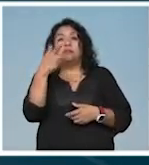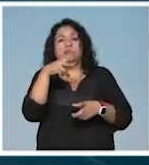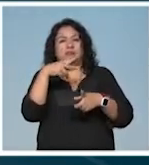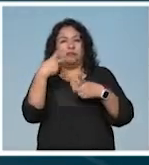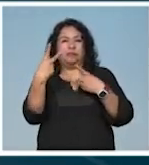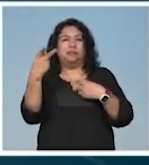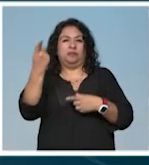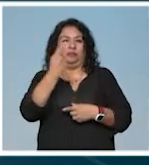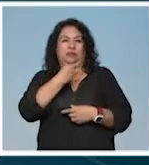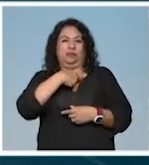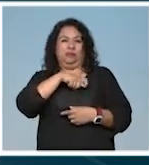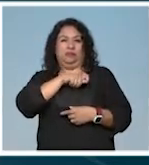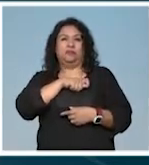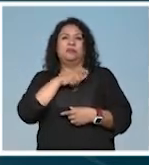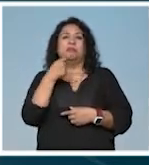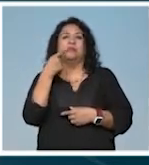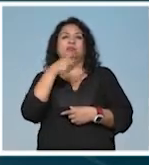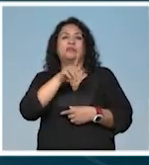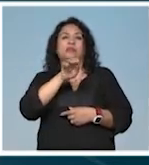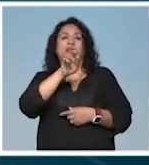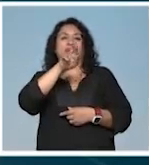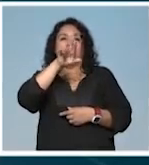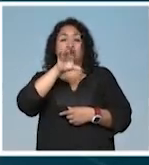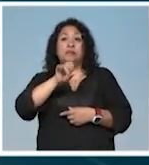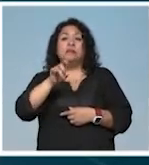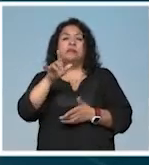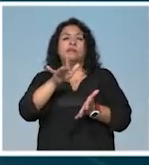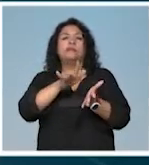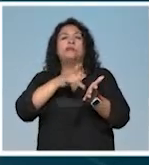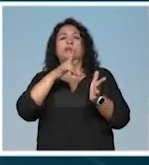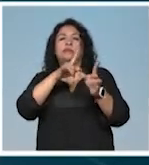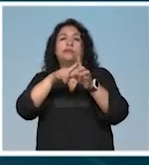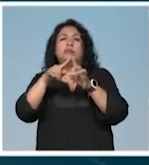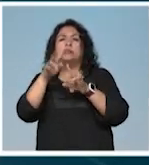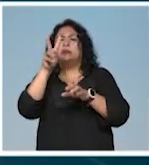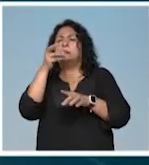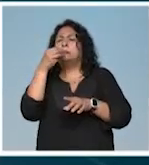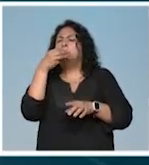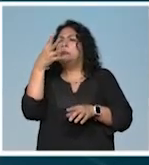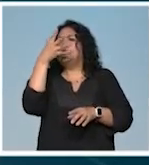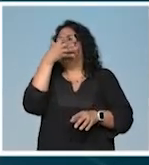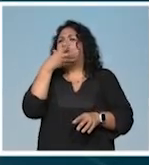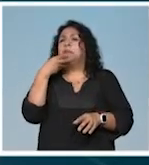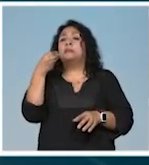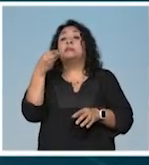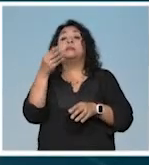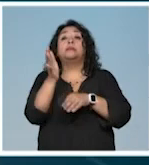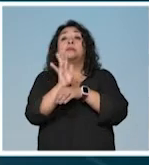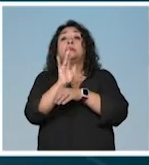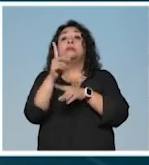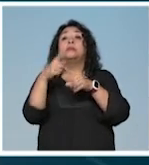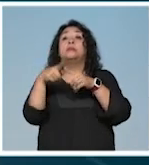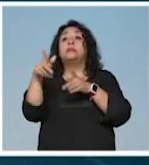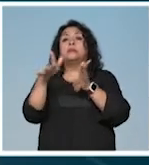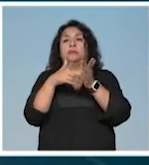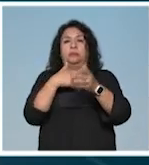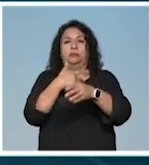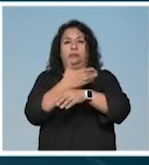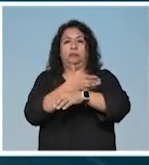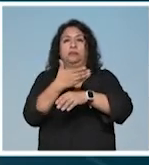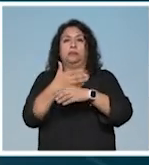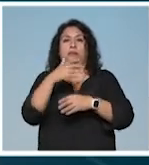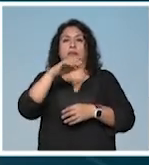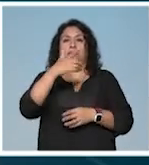burguesía española bajo la dictadura franquista le inspiró una serie de extraordinarias películas interpretadas por su musa y compañera